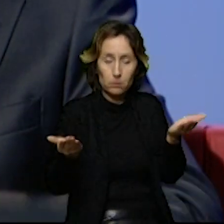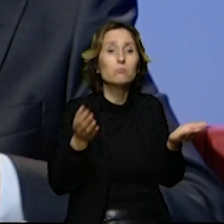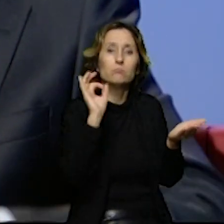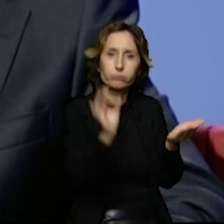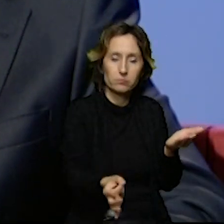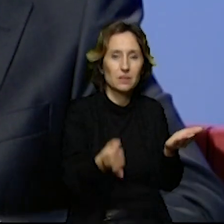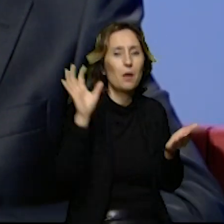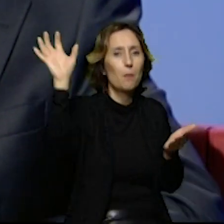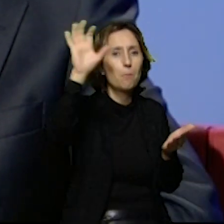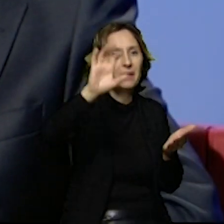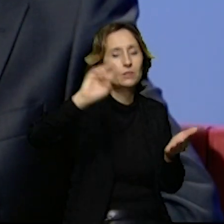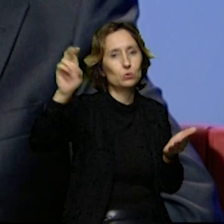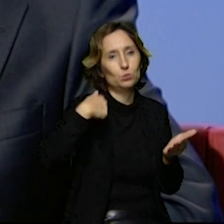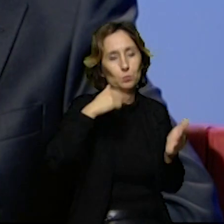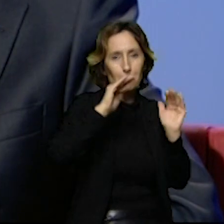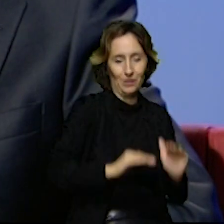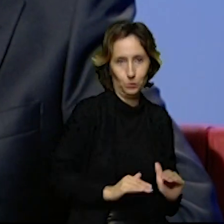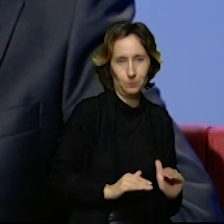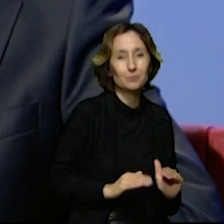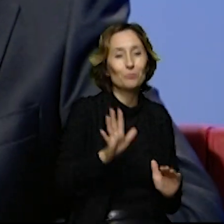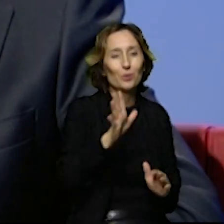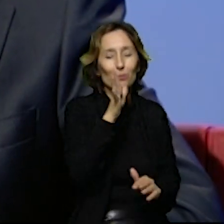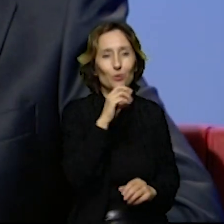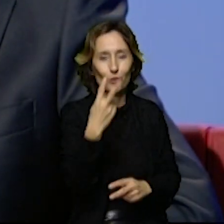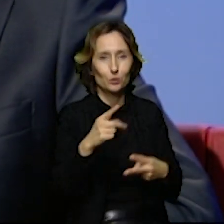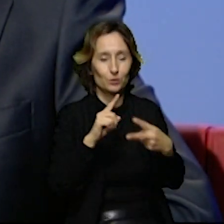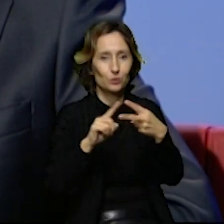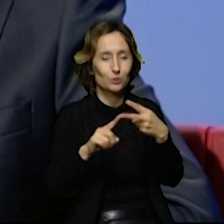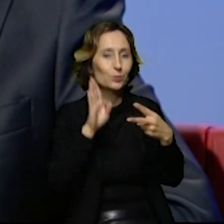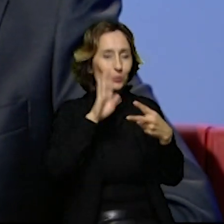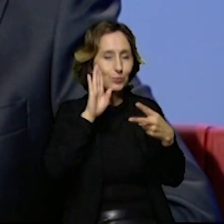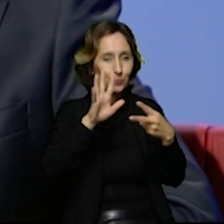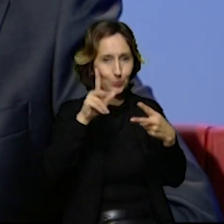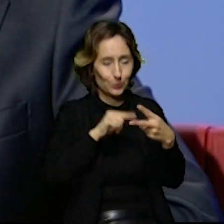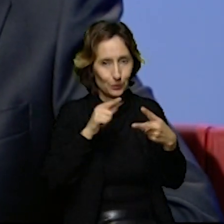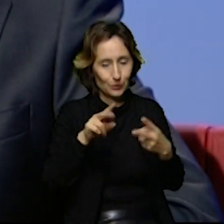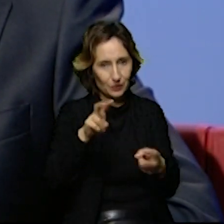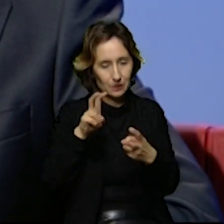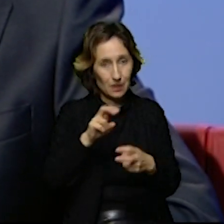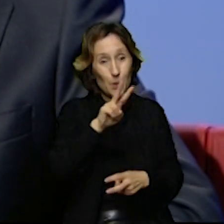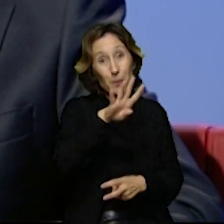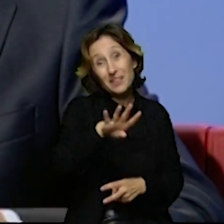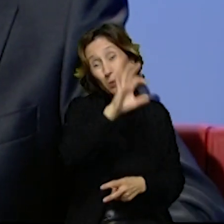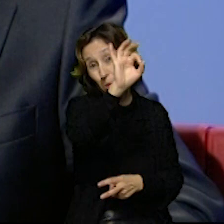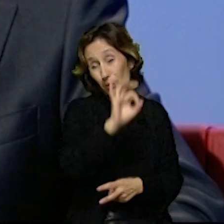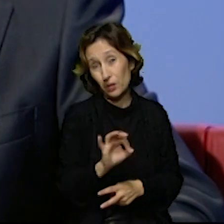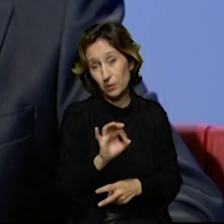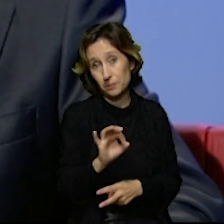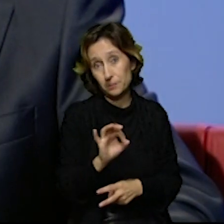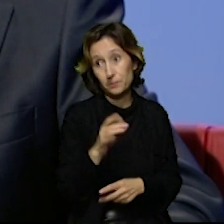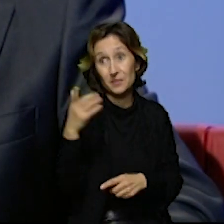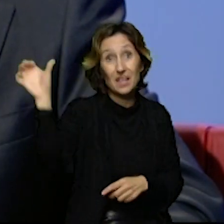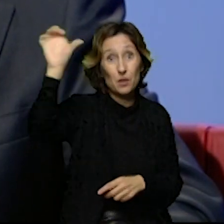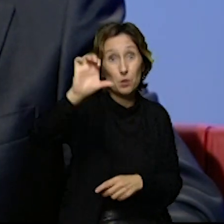países. Pero no tenemos en cuenta dos factores. Uno, el fraude fiscal, que en España es el 24%, cuando en la media de la